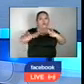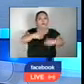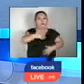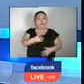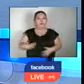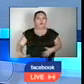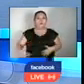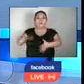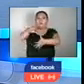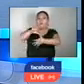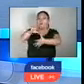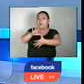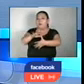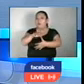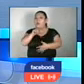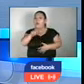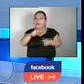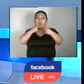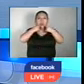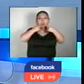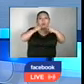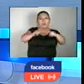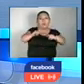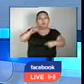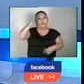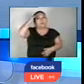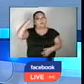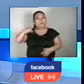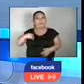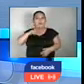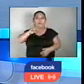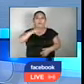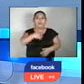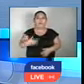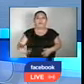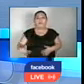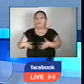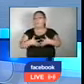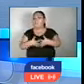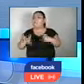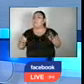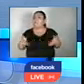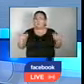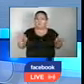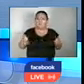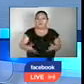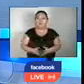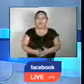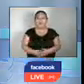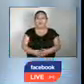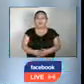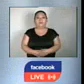Américas. Entre ellos, el anuncio de la vicepresidenta de los Estados Unidos. Adelante.